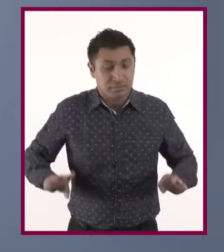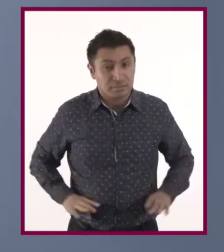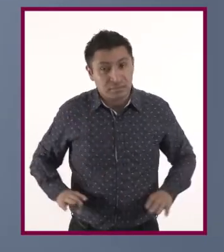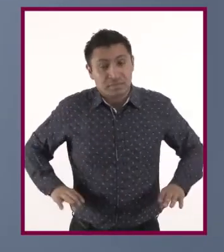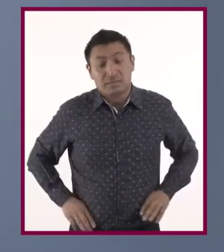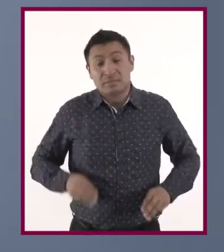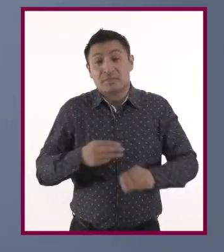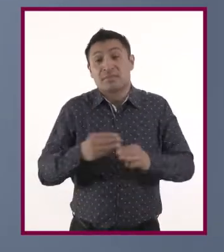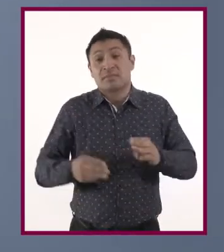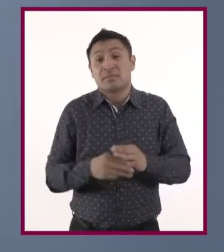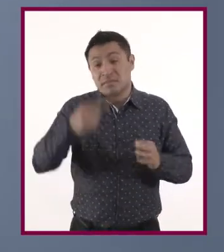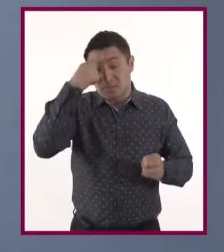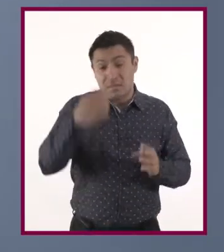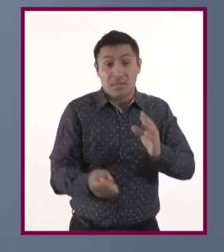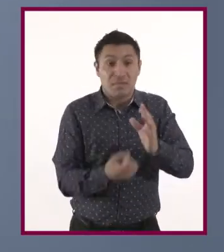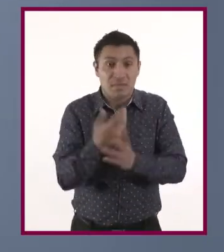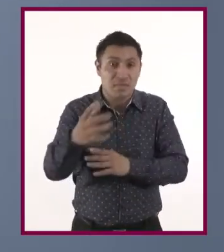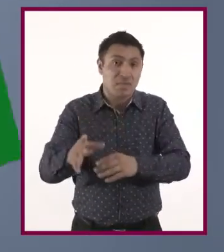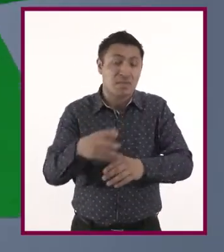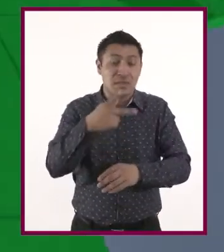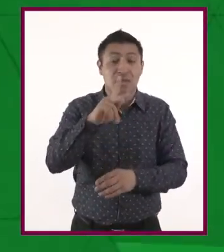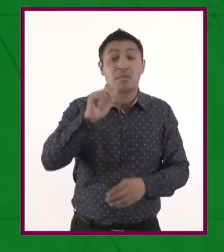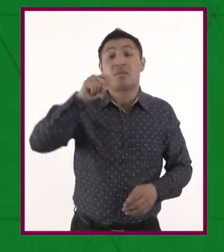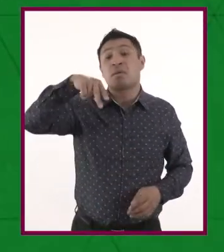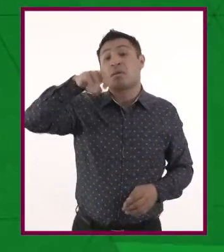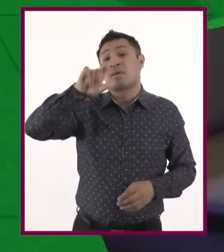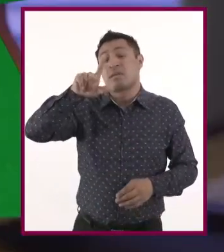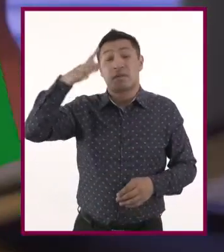están hechos para crear nuevos paneles solares.